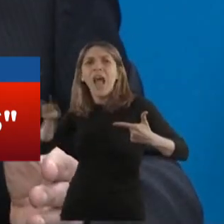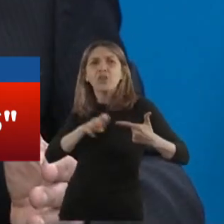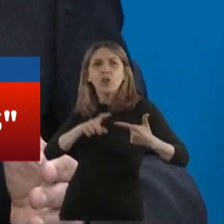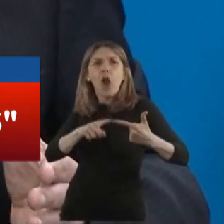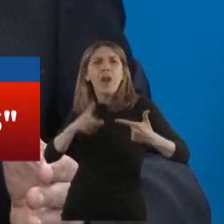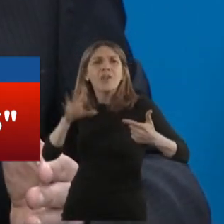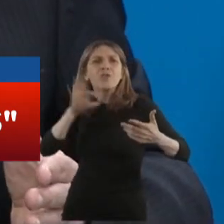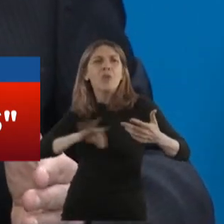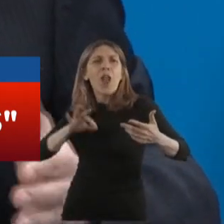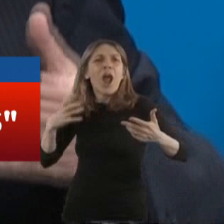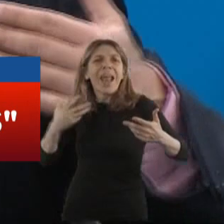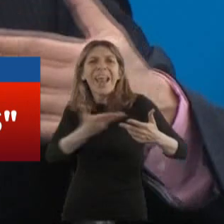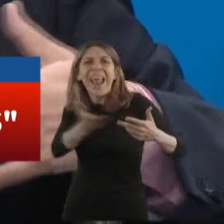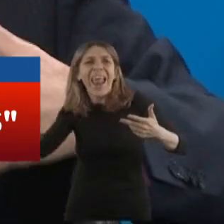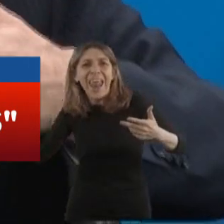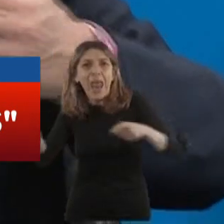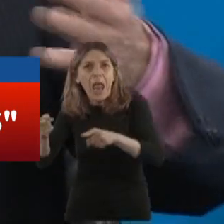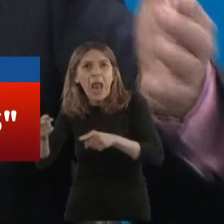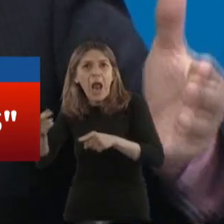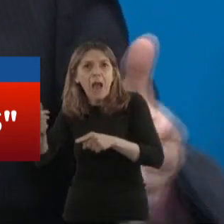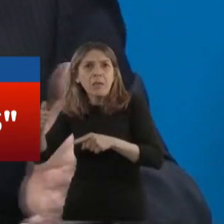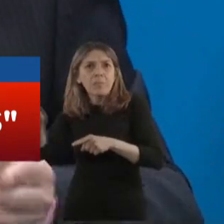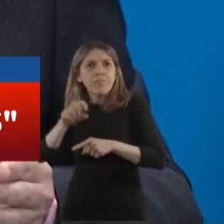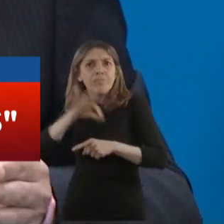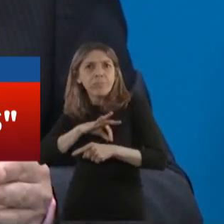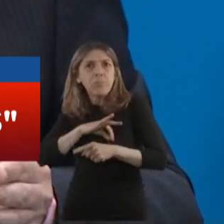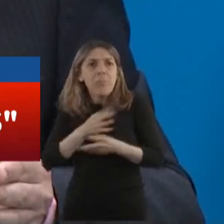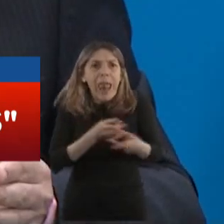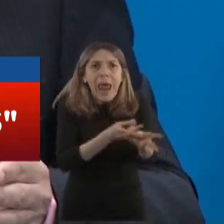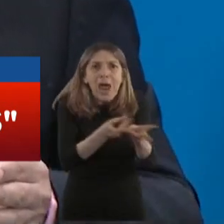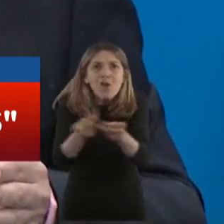en general para el consumo generalizado del mercado interno,